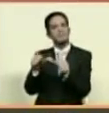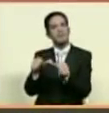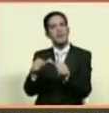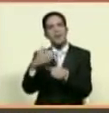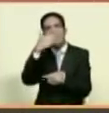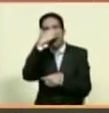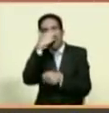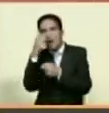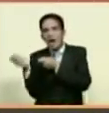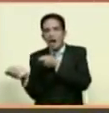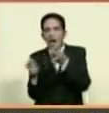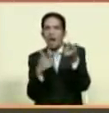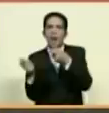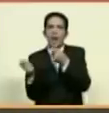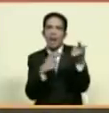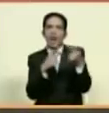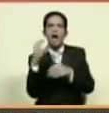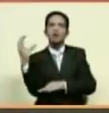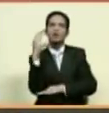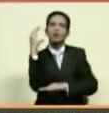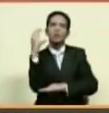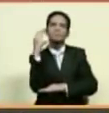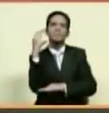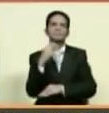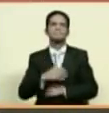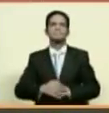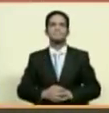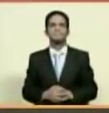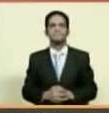de extracción hacia Colombia,